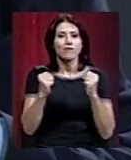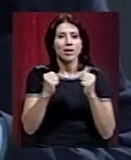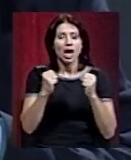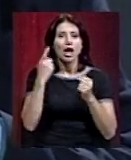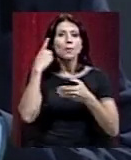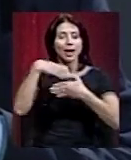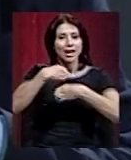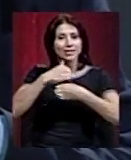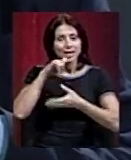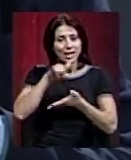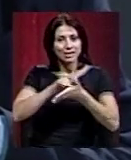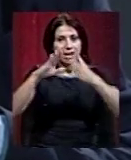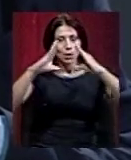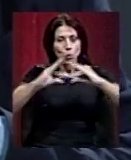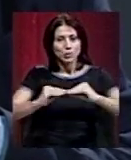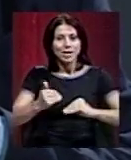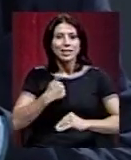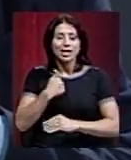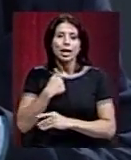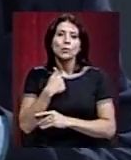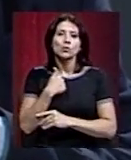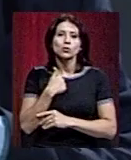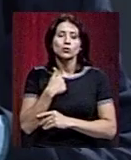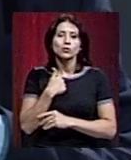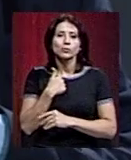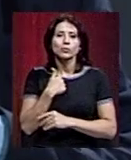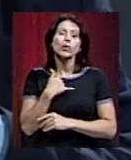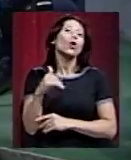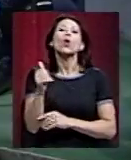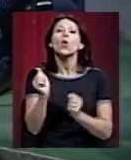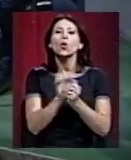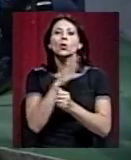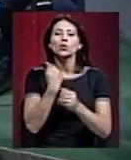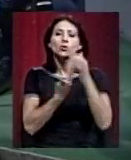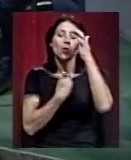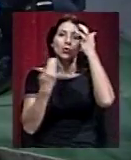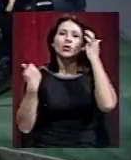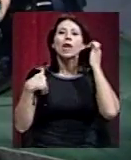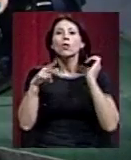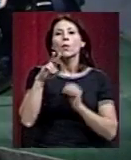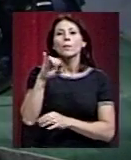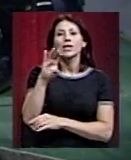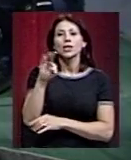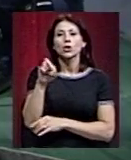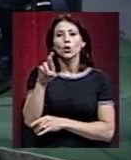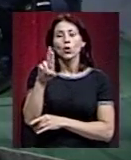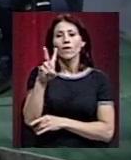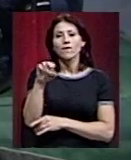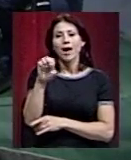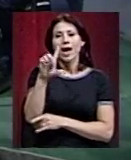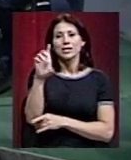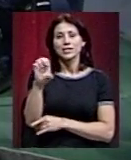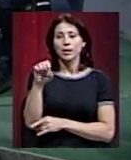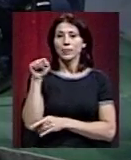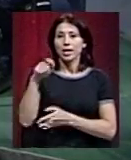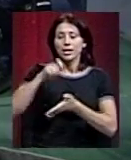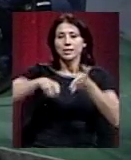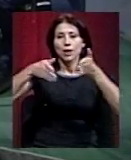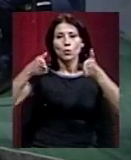esta noche tenemos con nosotros a don Víctor Valle. Don Víctor Valle es el